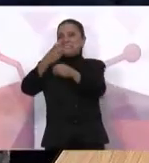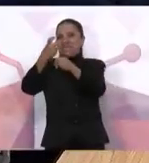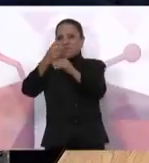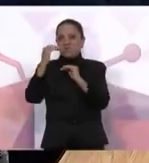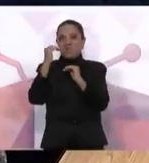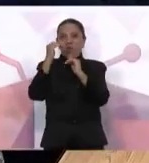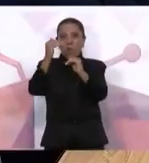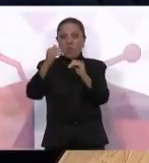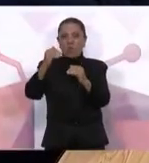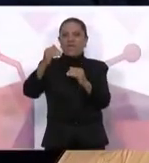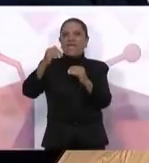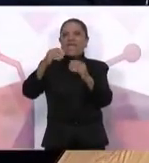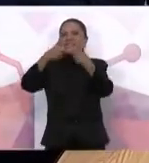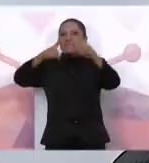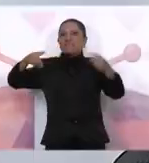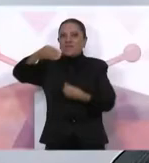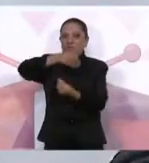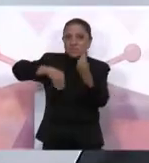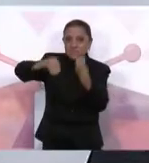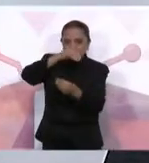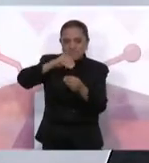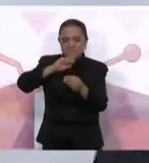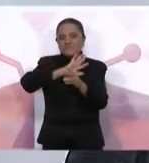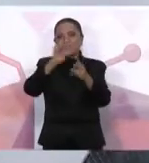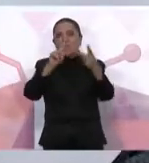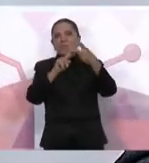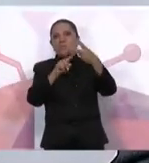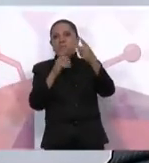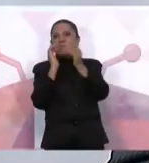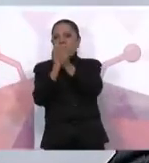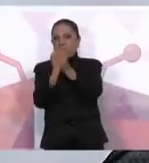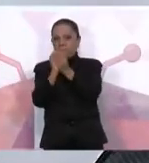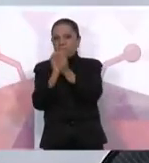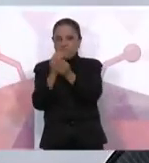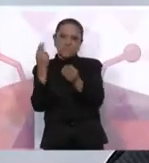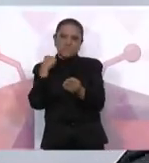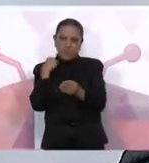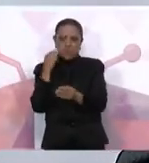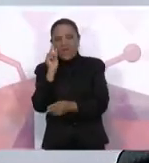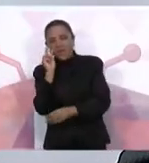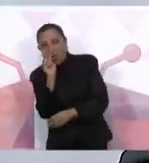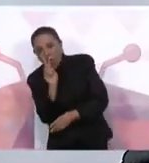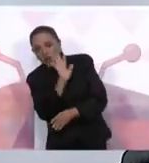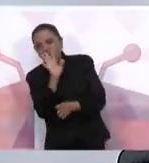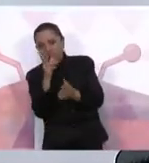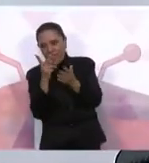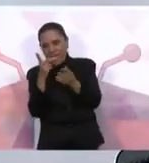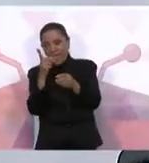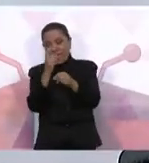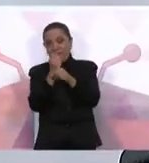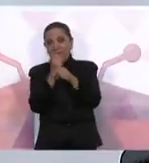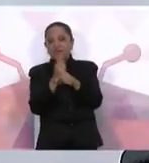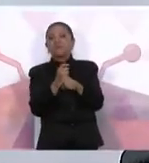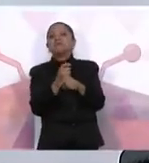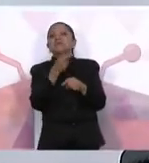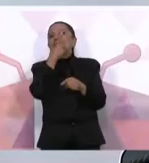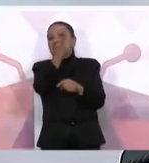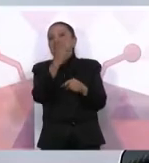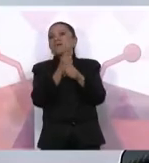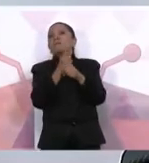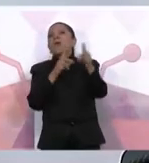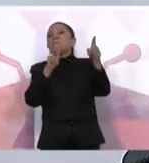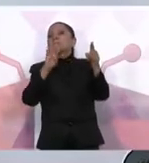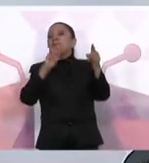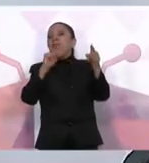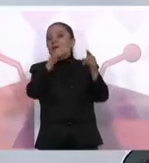a continuación en el sorteo ante notario público aquí presente se marcaba que sería alejandro vera quien haría una pregunta al doctor